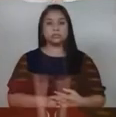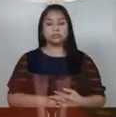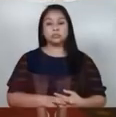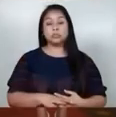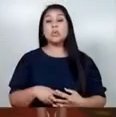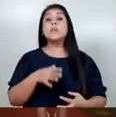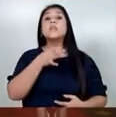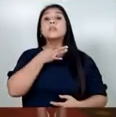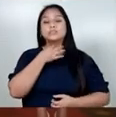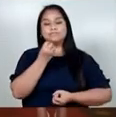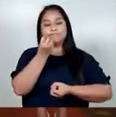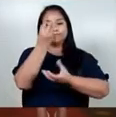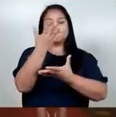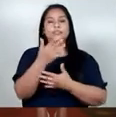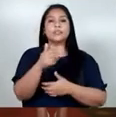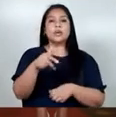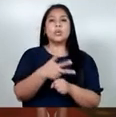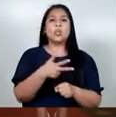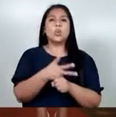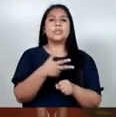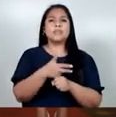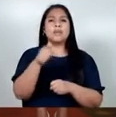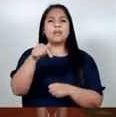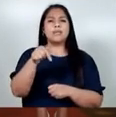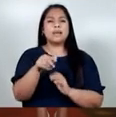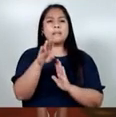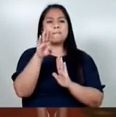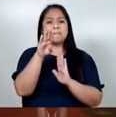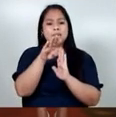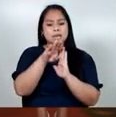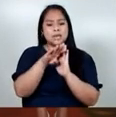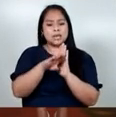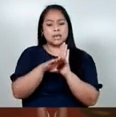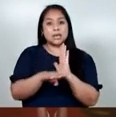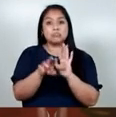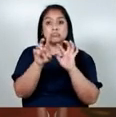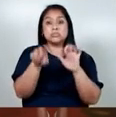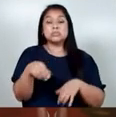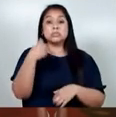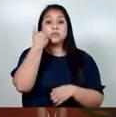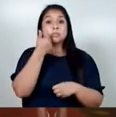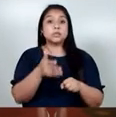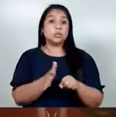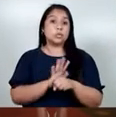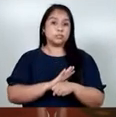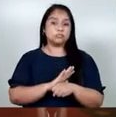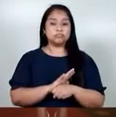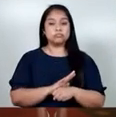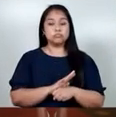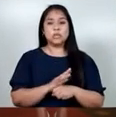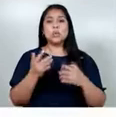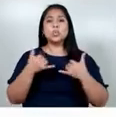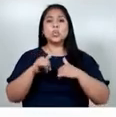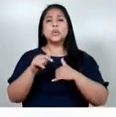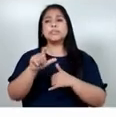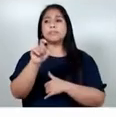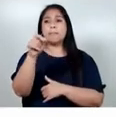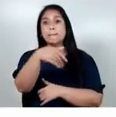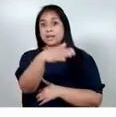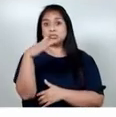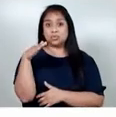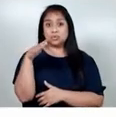Es un gusto anunciar que Guatemala registra un descenso sostenido en el número de casos positivos de COVID-19. Durante el